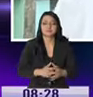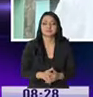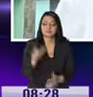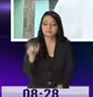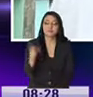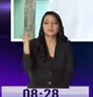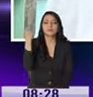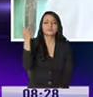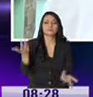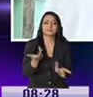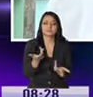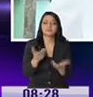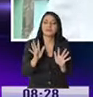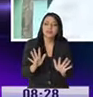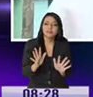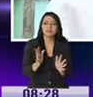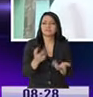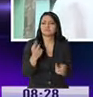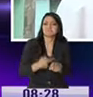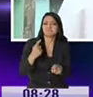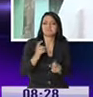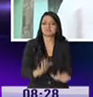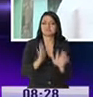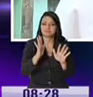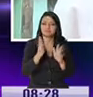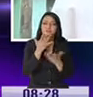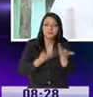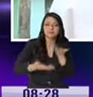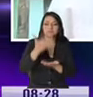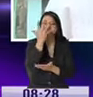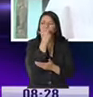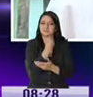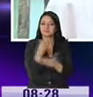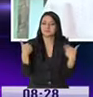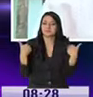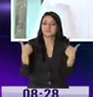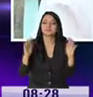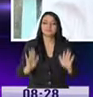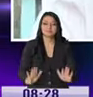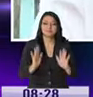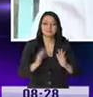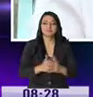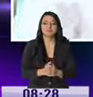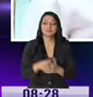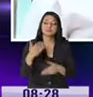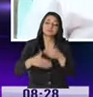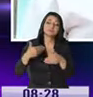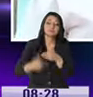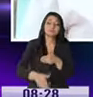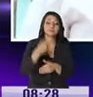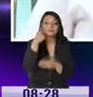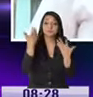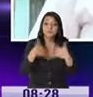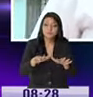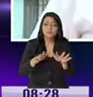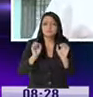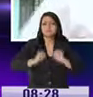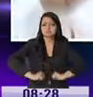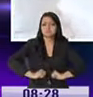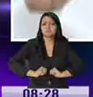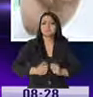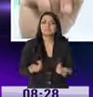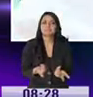son los que dan el carácter, los que dan el color, los que le ponen el sabor. Y con el pasar del tiempo, pues se convierten en, claro,